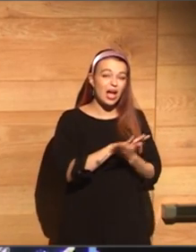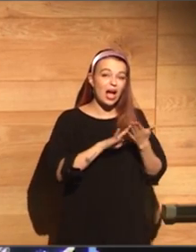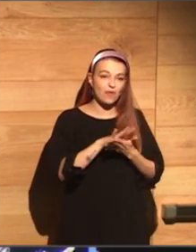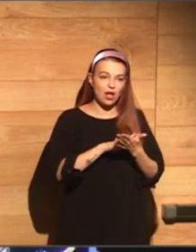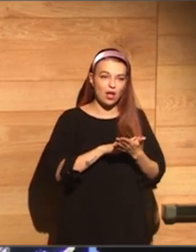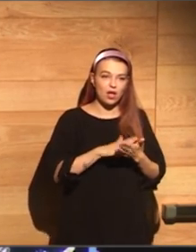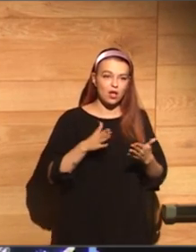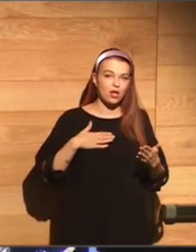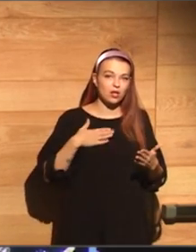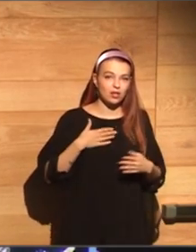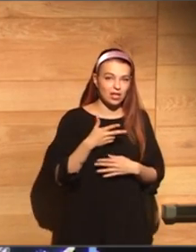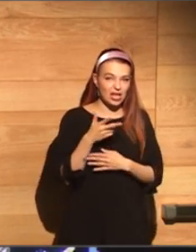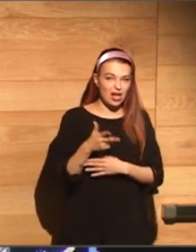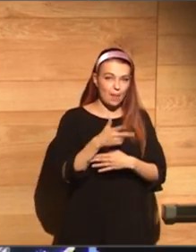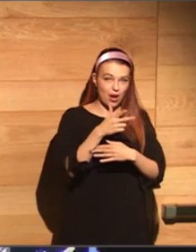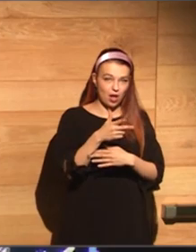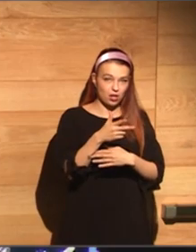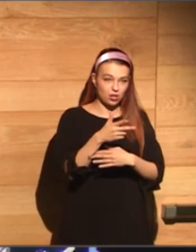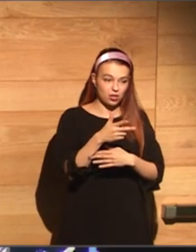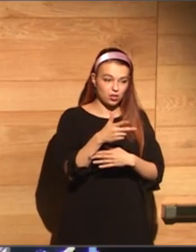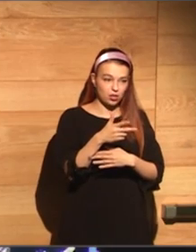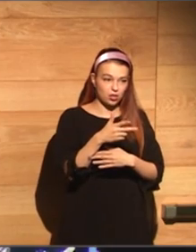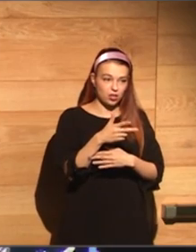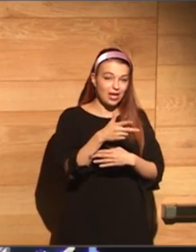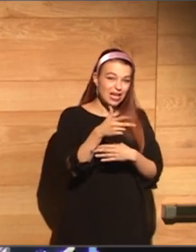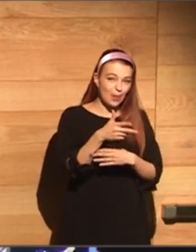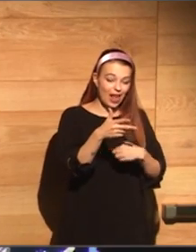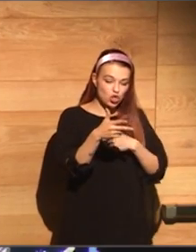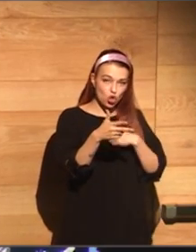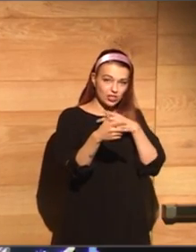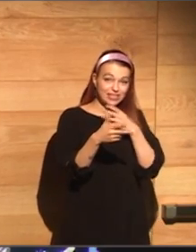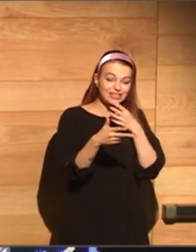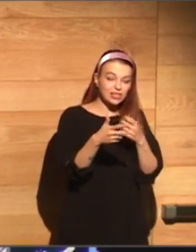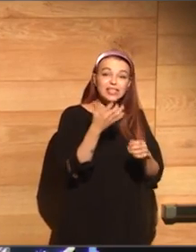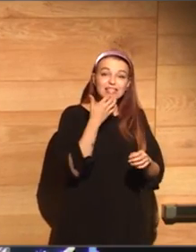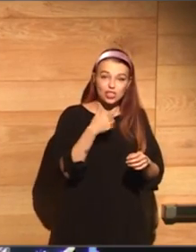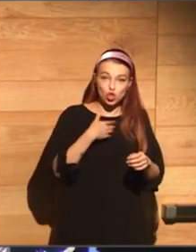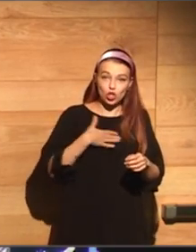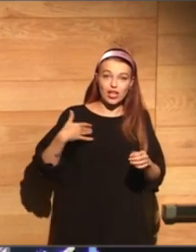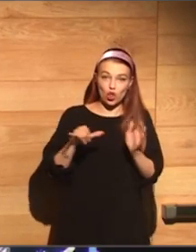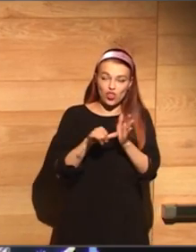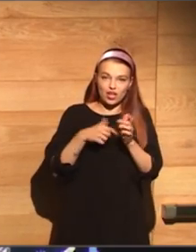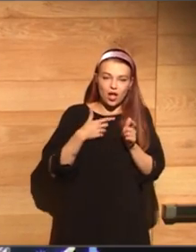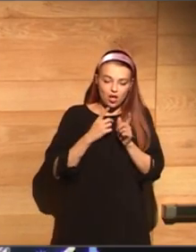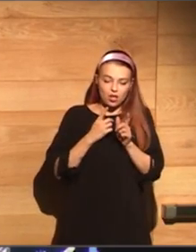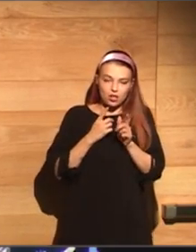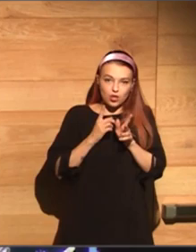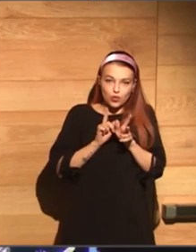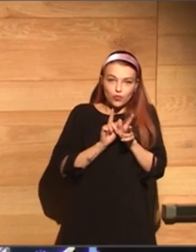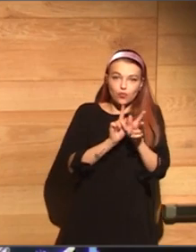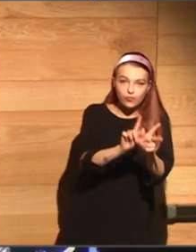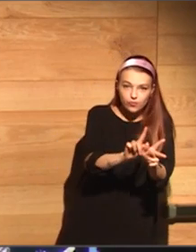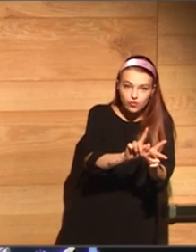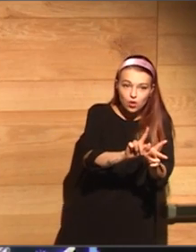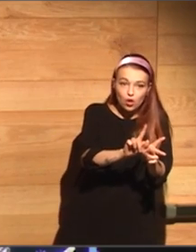soy yo. La cámara se acerca porque yo me acerco. Yo quiero estar cerca. No quiero un zoom que de repente me amplíe la imagen, sino quiero acercarme al actor yo. O